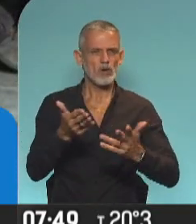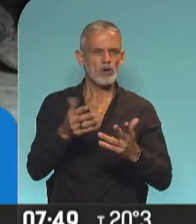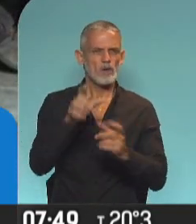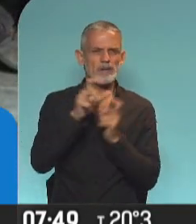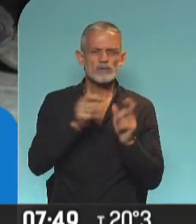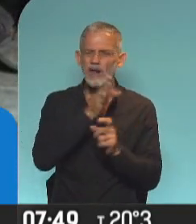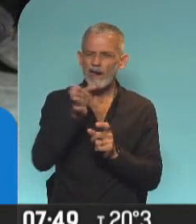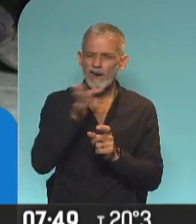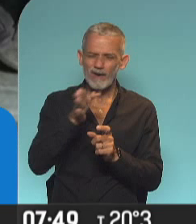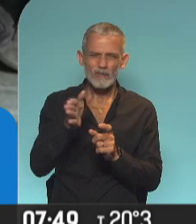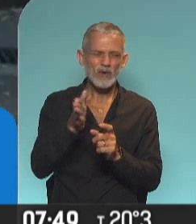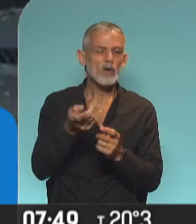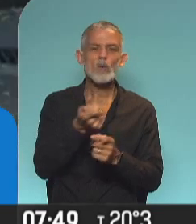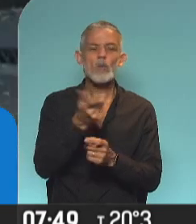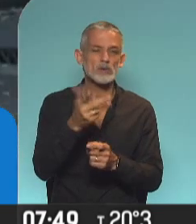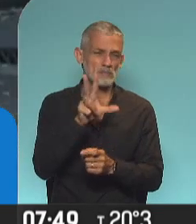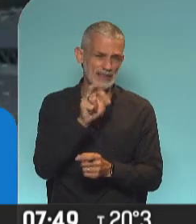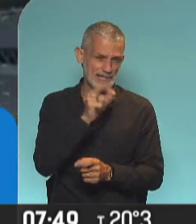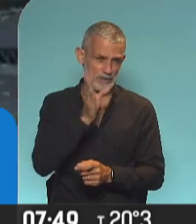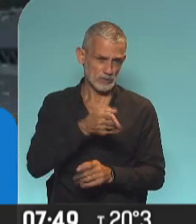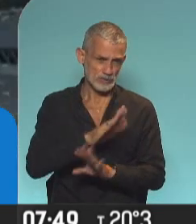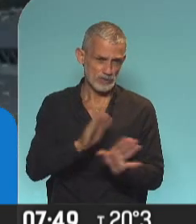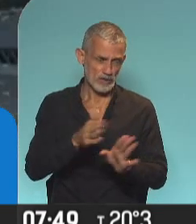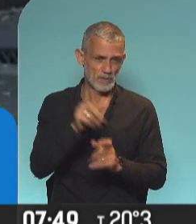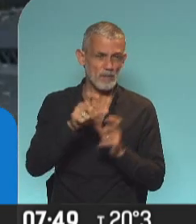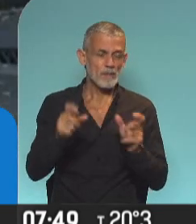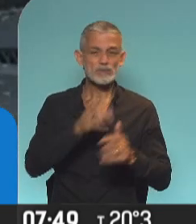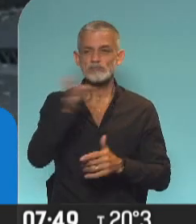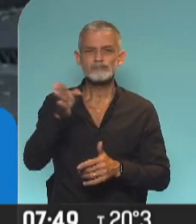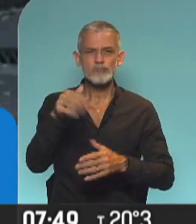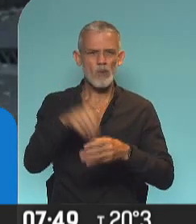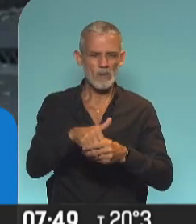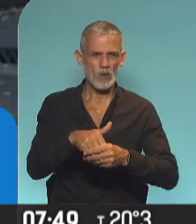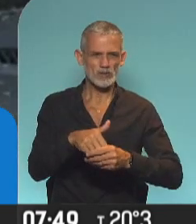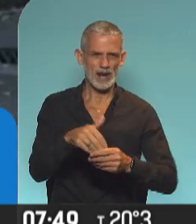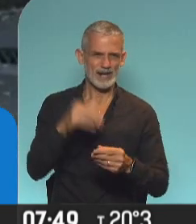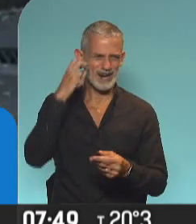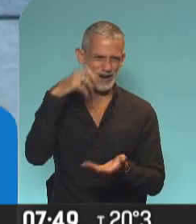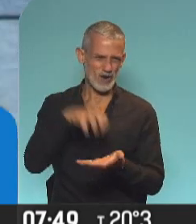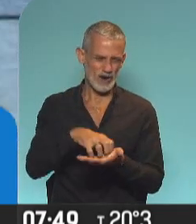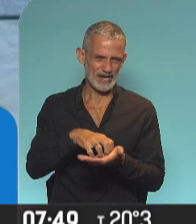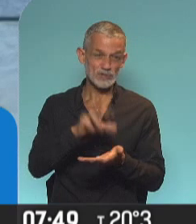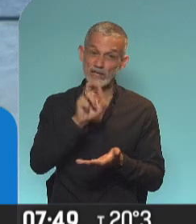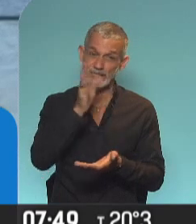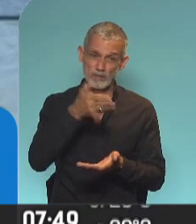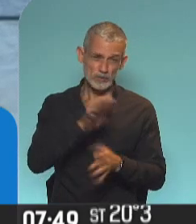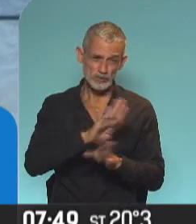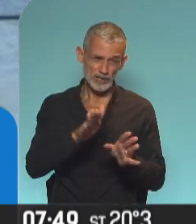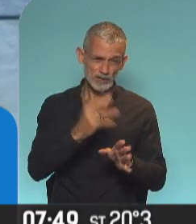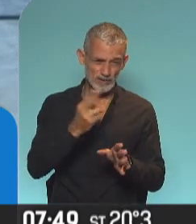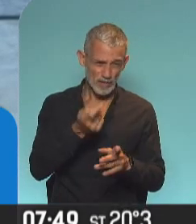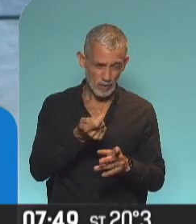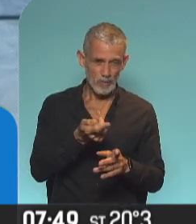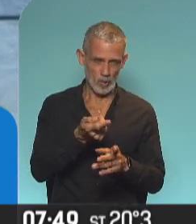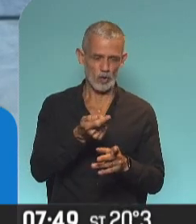participación muy reducida. Solo 30% de los venezolanos fueron a votar en las elecciones parlamentarias convocadas por el oficialismo, por el